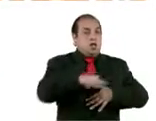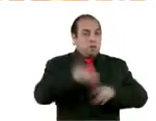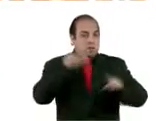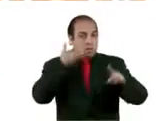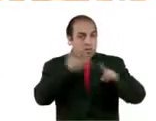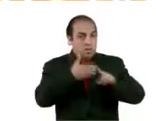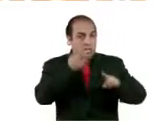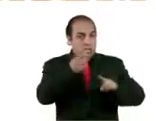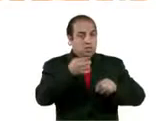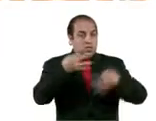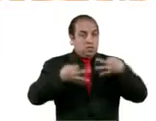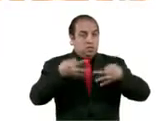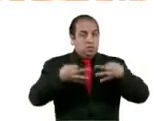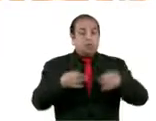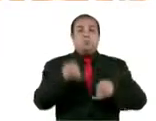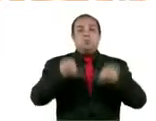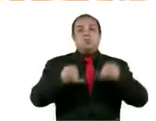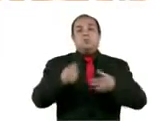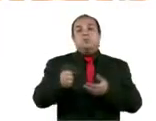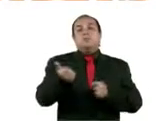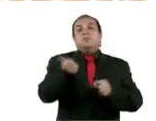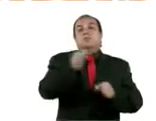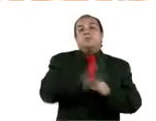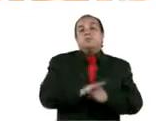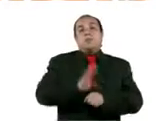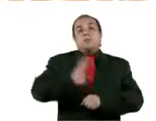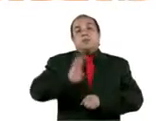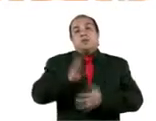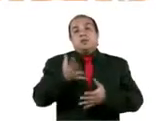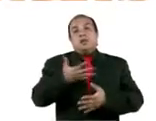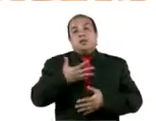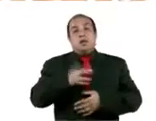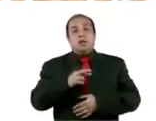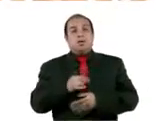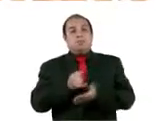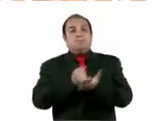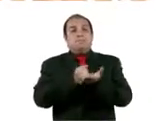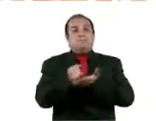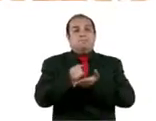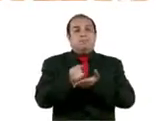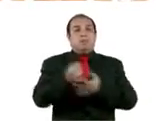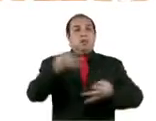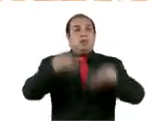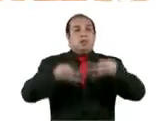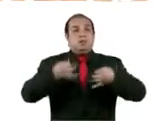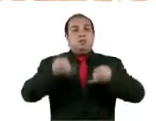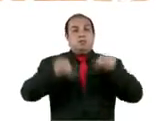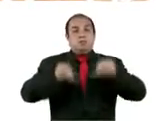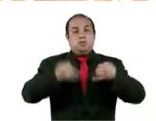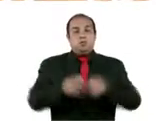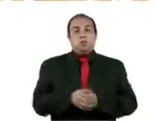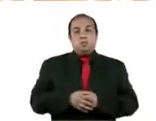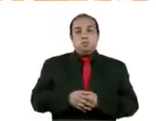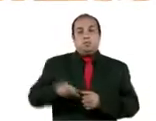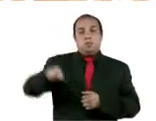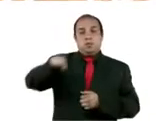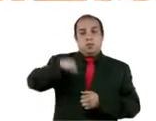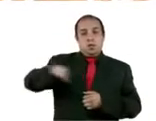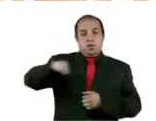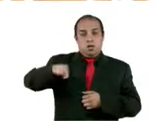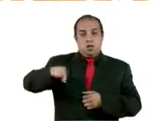esto en el Tribunal de Justicia Administrativa y parece que es una resolución del Tribunal de Justicia Administrativa y ellos pues realmente tendrán que